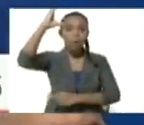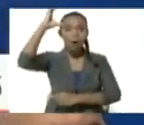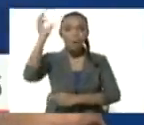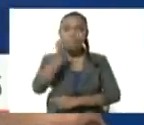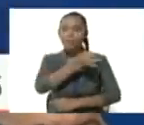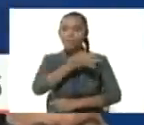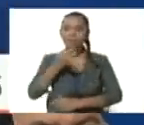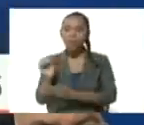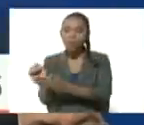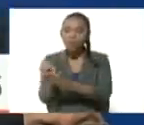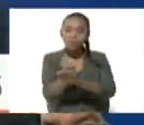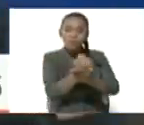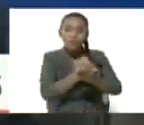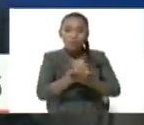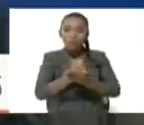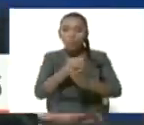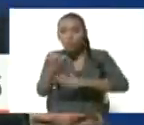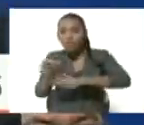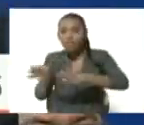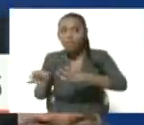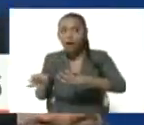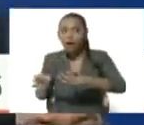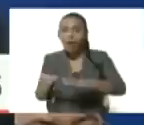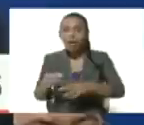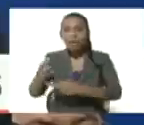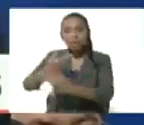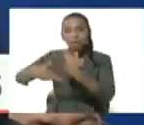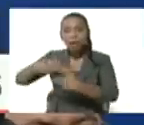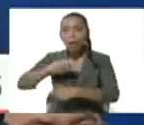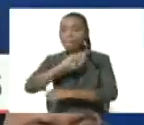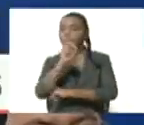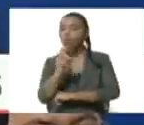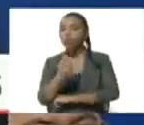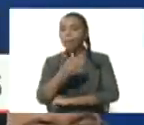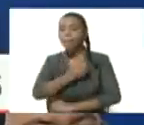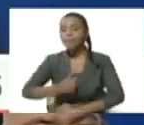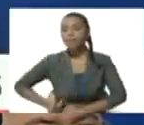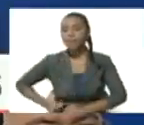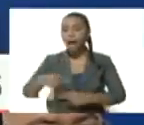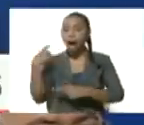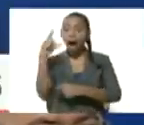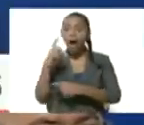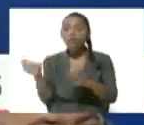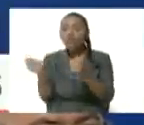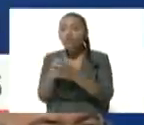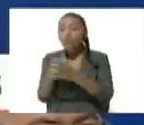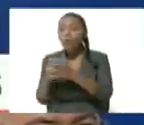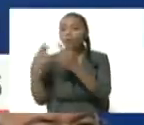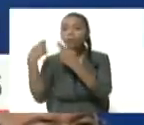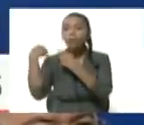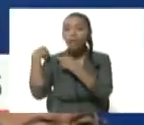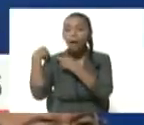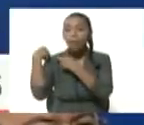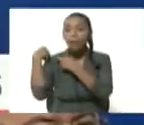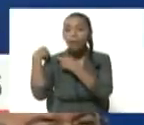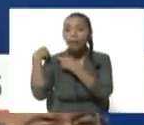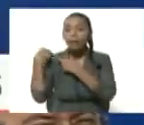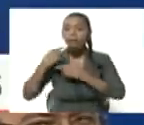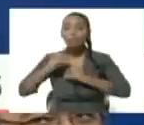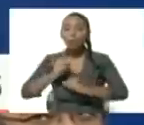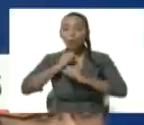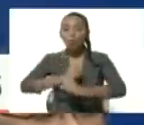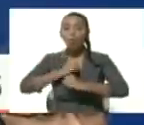en la recaudación tributaria municipal. Con relación a la pregunta del presidente, hay una comisión de apuestas lícitas hípicas que la